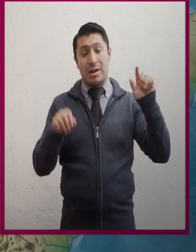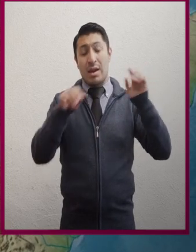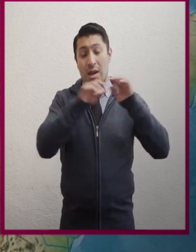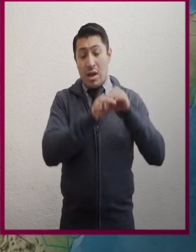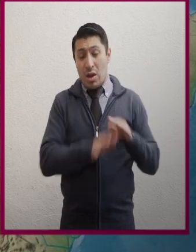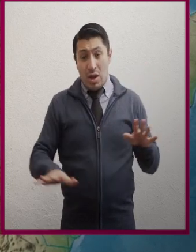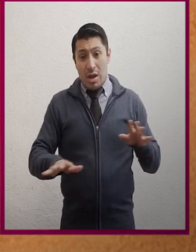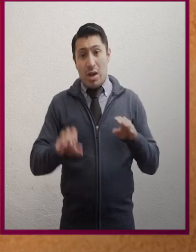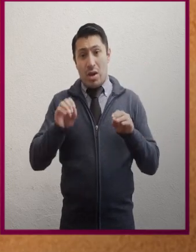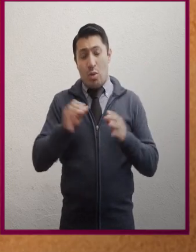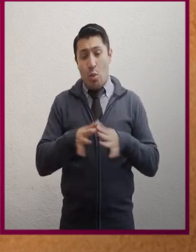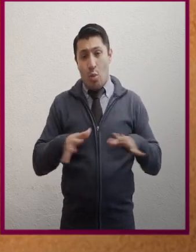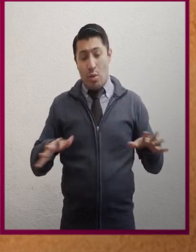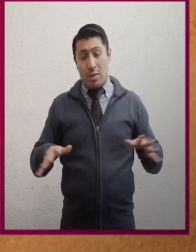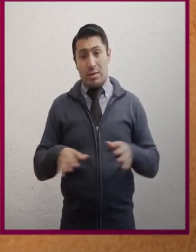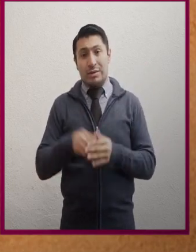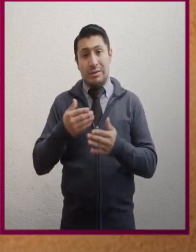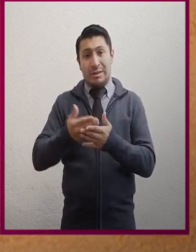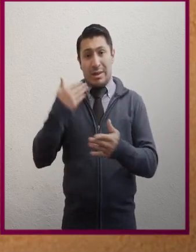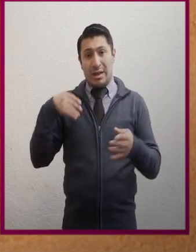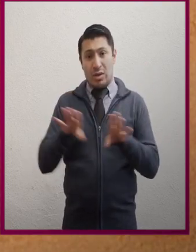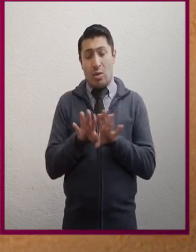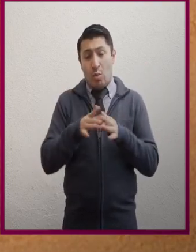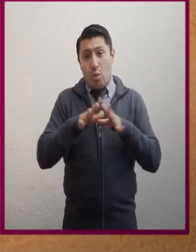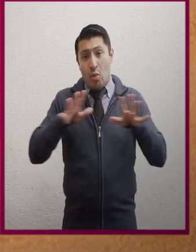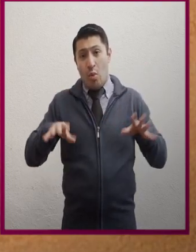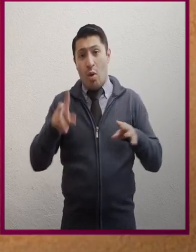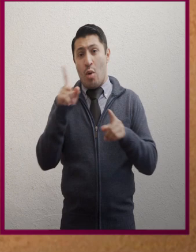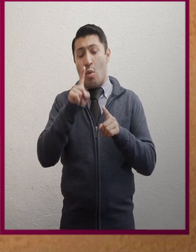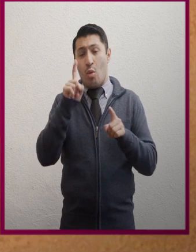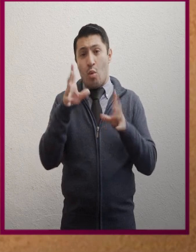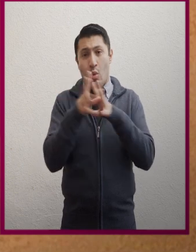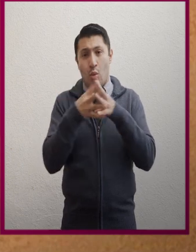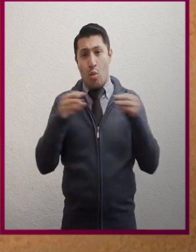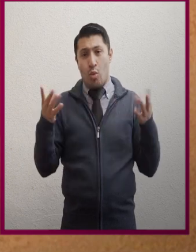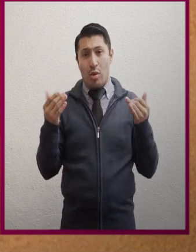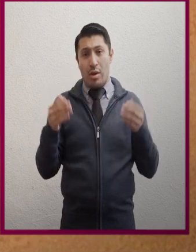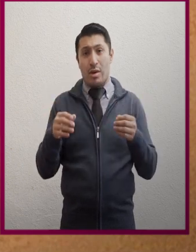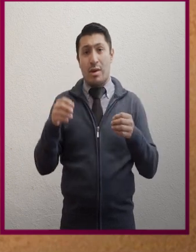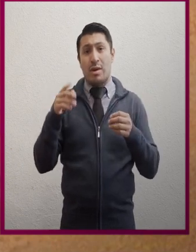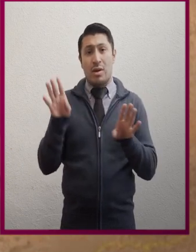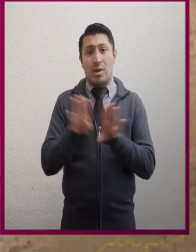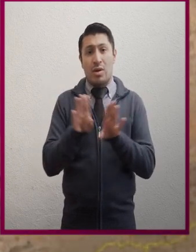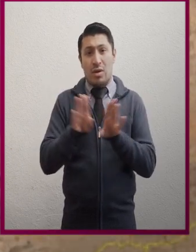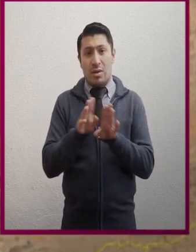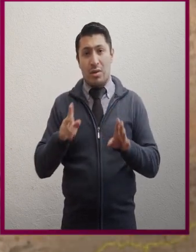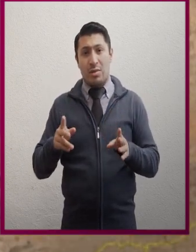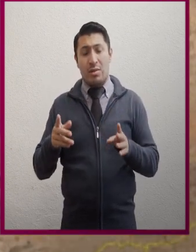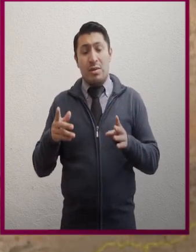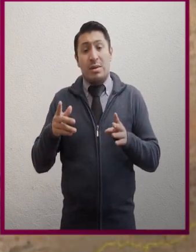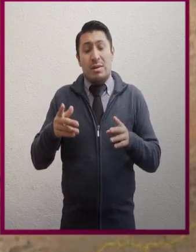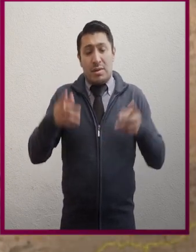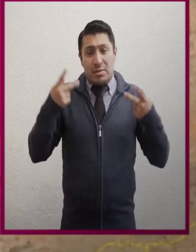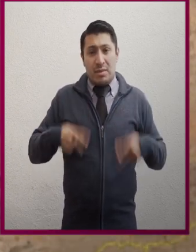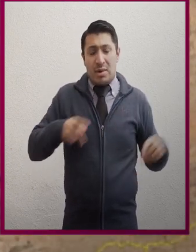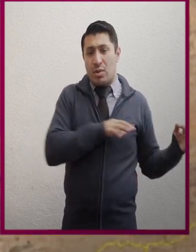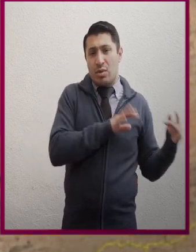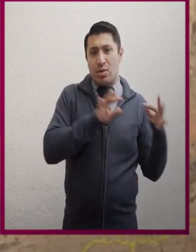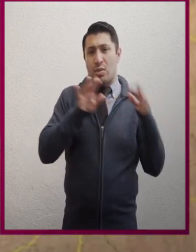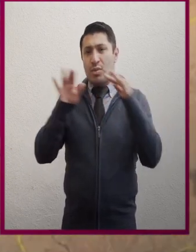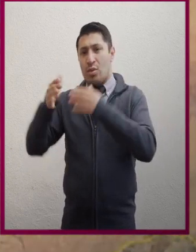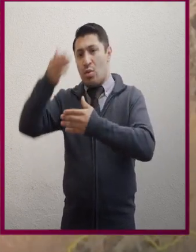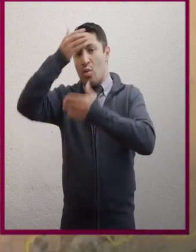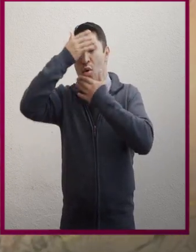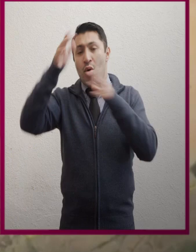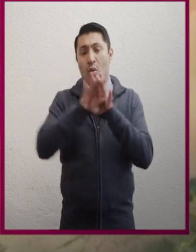Atlántico. En la antigüedad, su actual territorio era una sabana seca, frecuentada por tribus seminómadas. Los